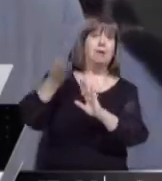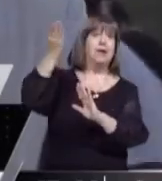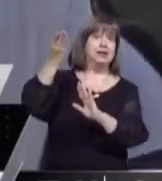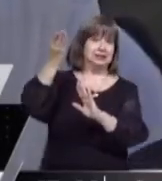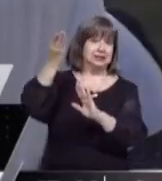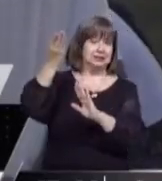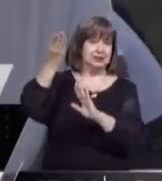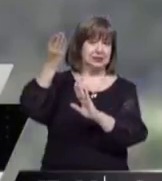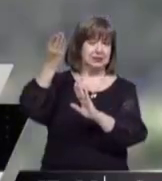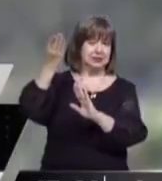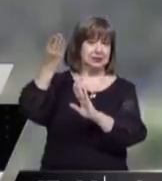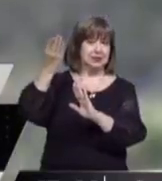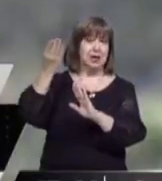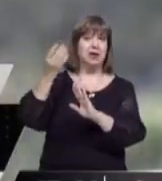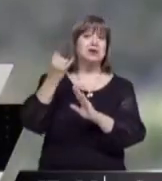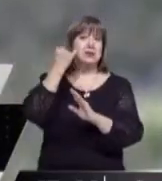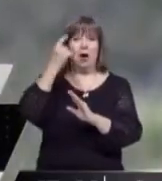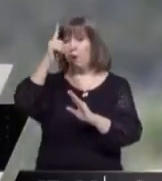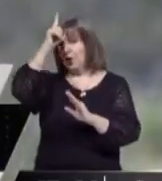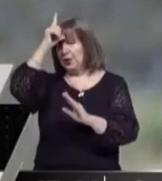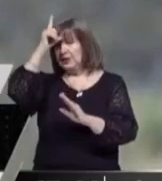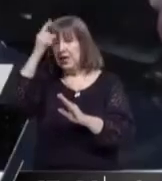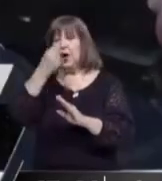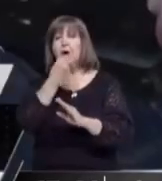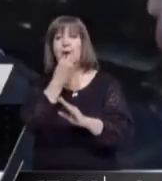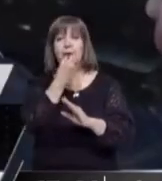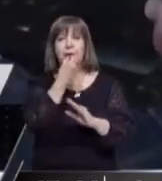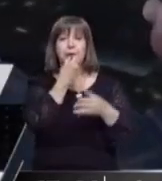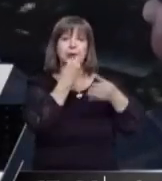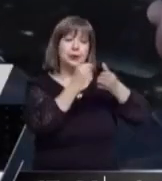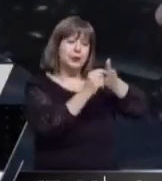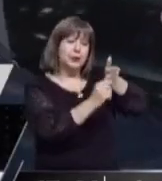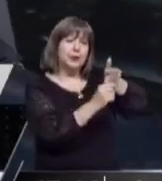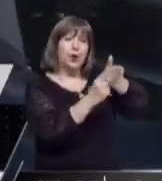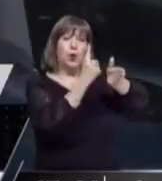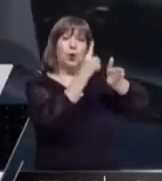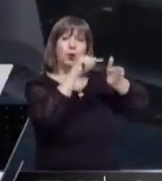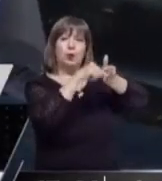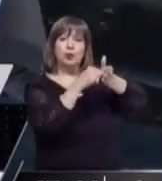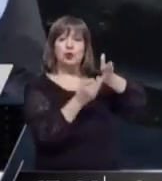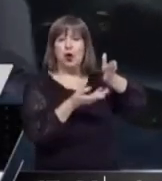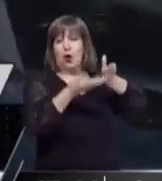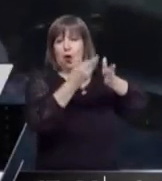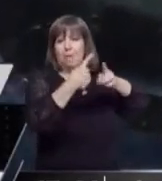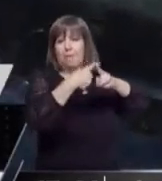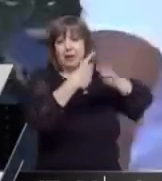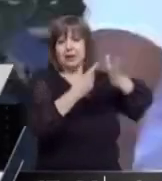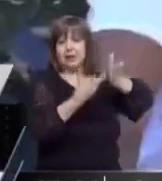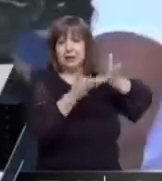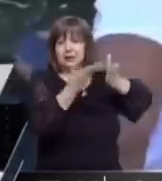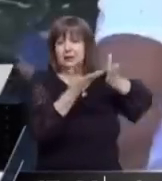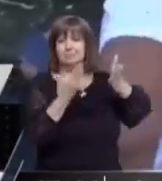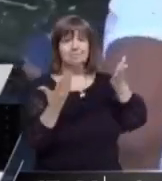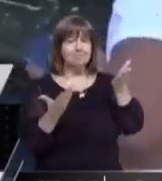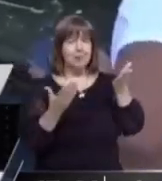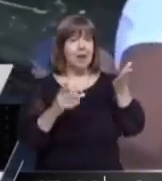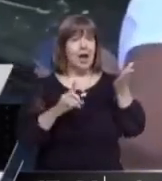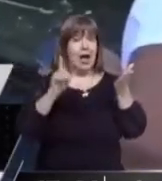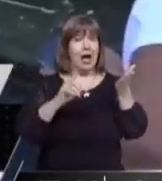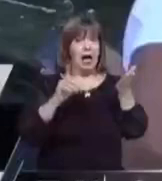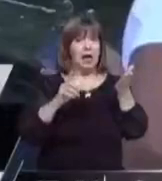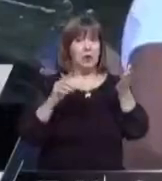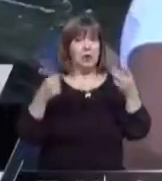por la policía en los controles viales. Y en muchos casos, en varios de esos casos, hasta hubieron